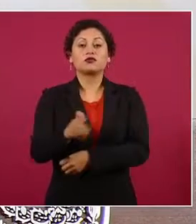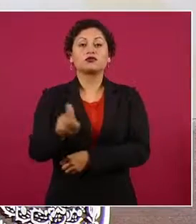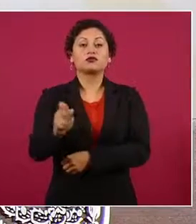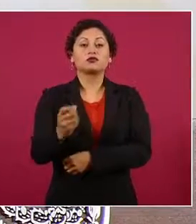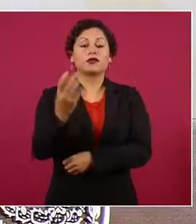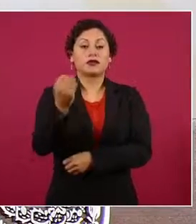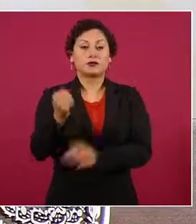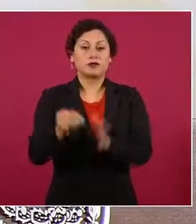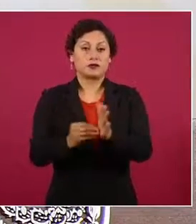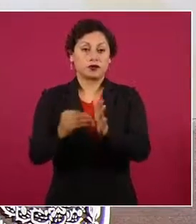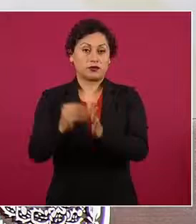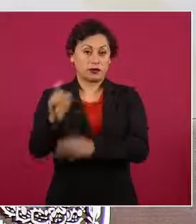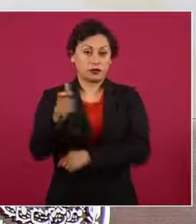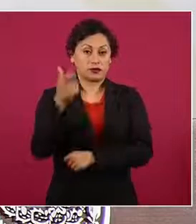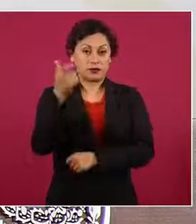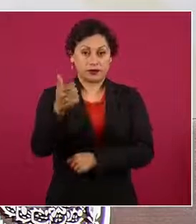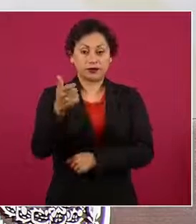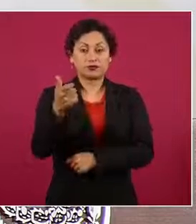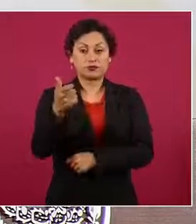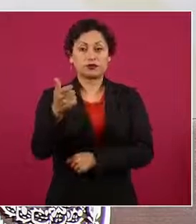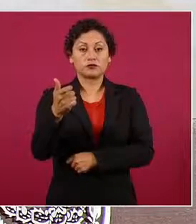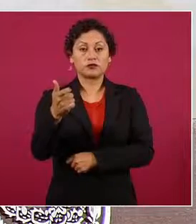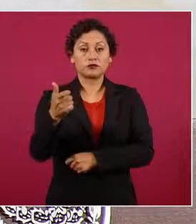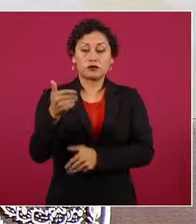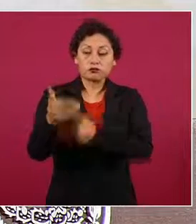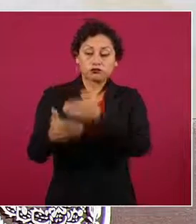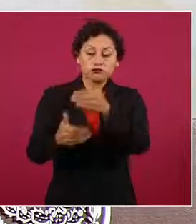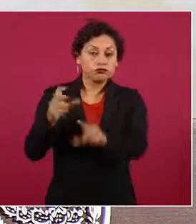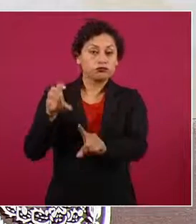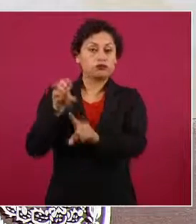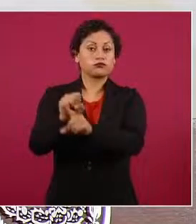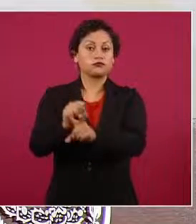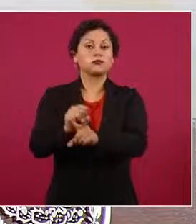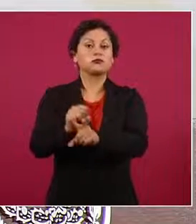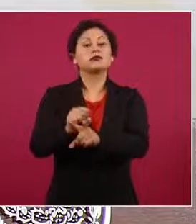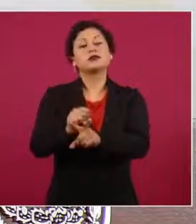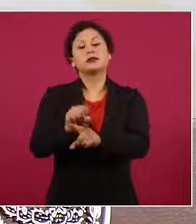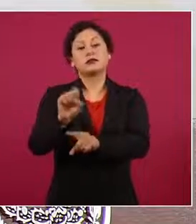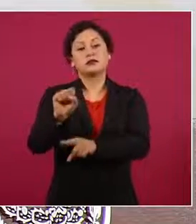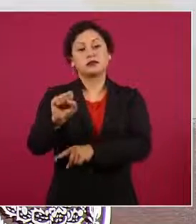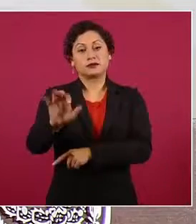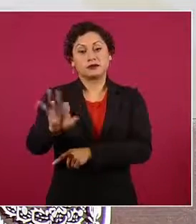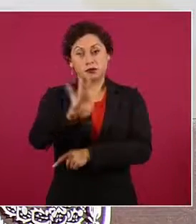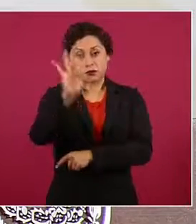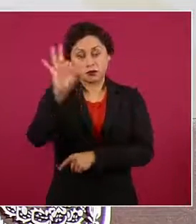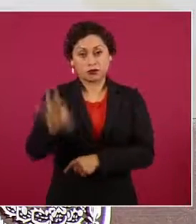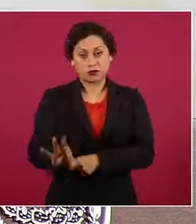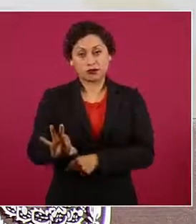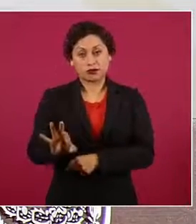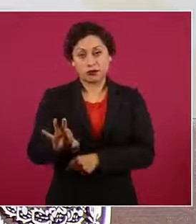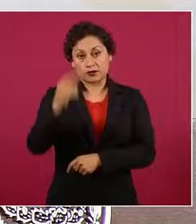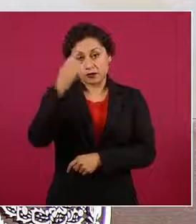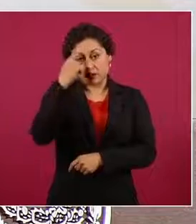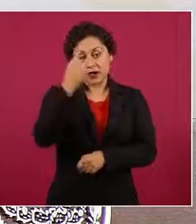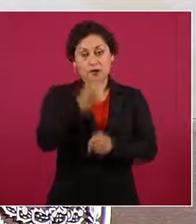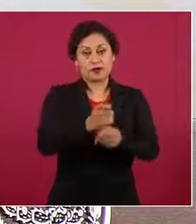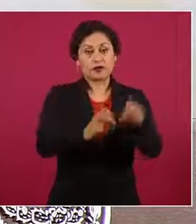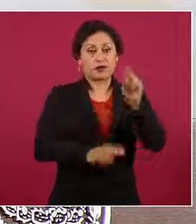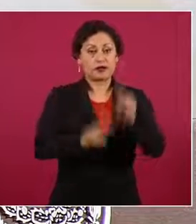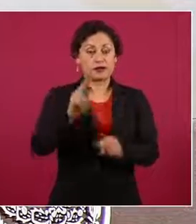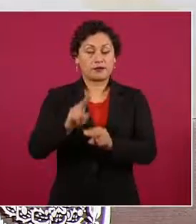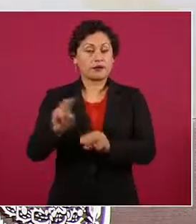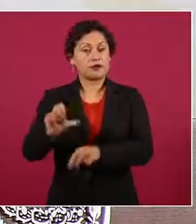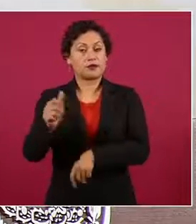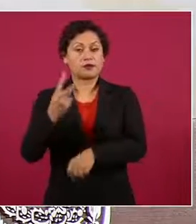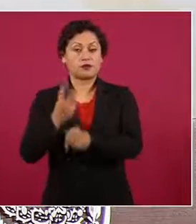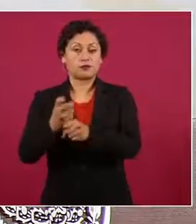229 millones de pesos. Tenemos un avance del 75% en el proceso de adquisición del primer nivel y del